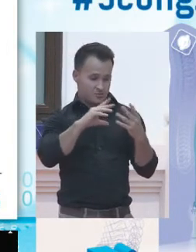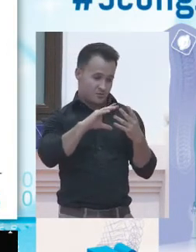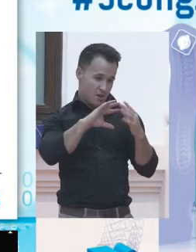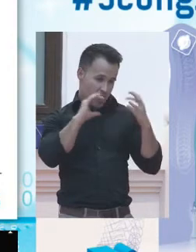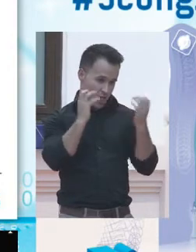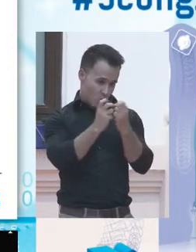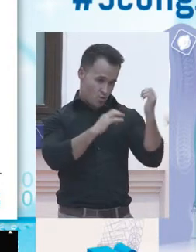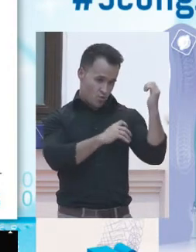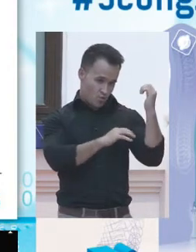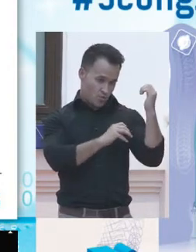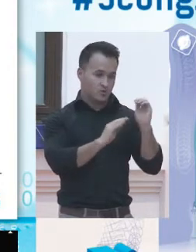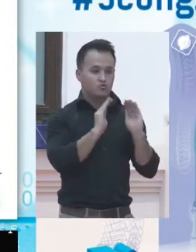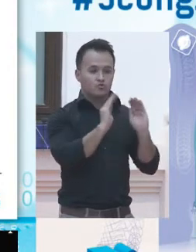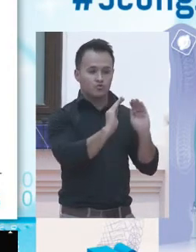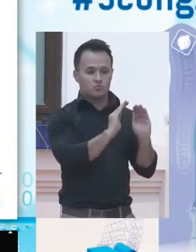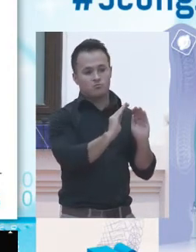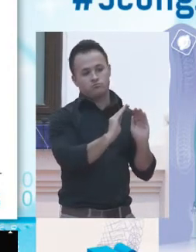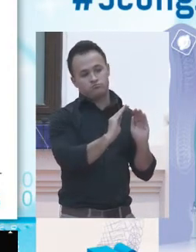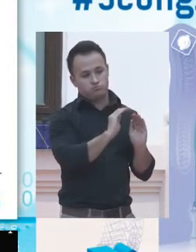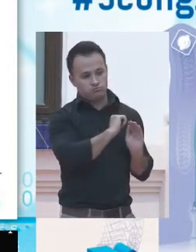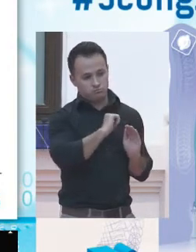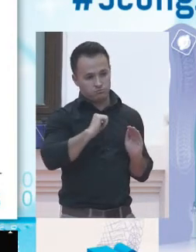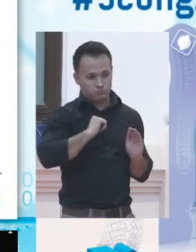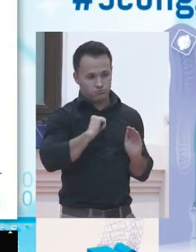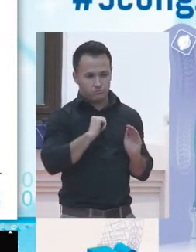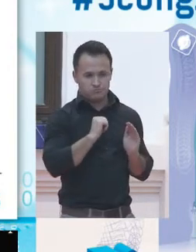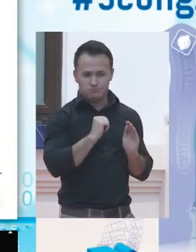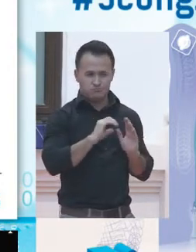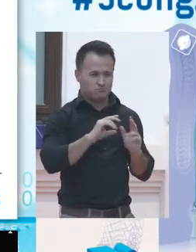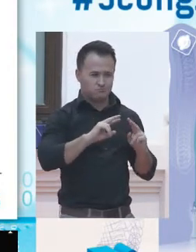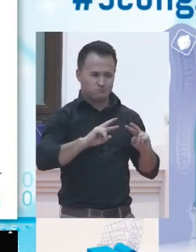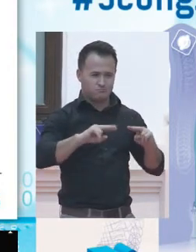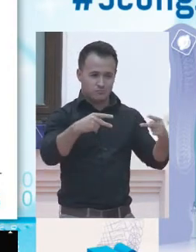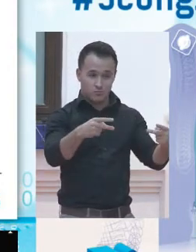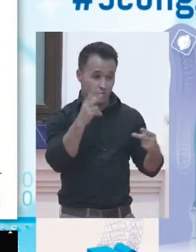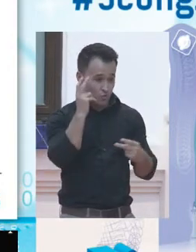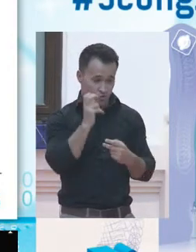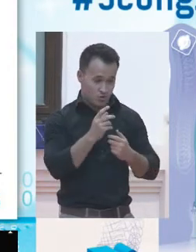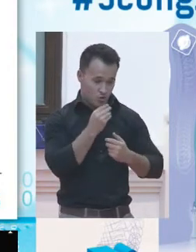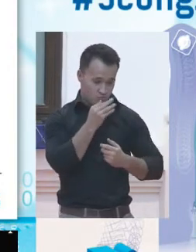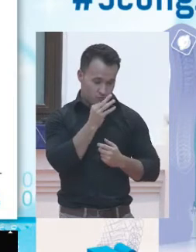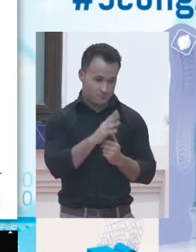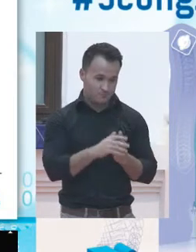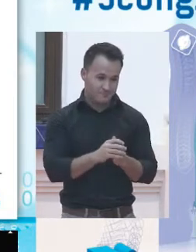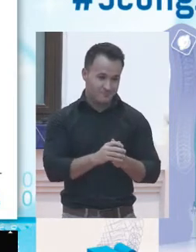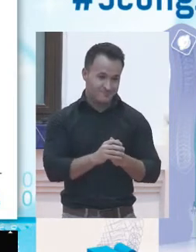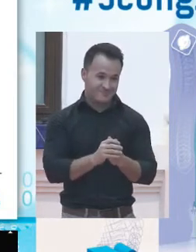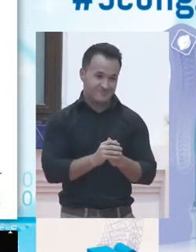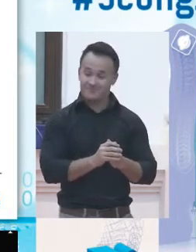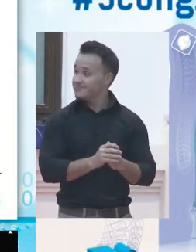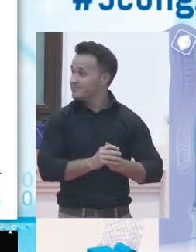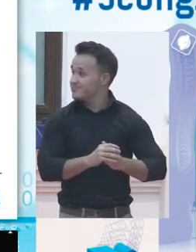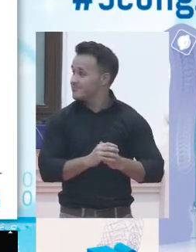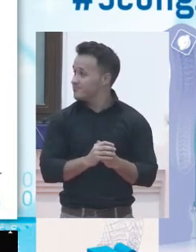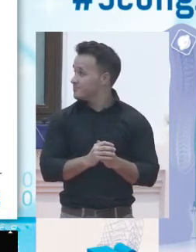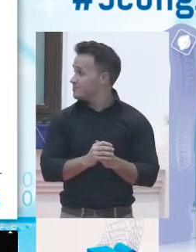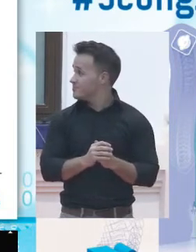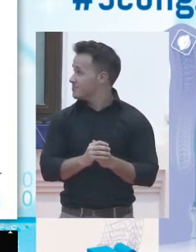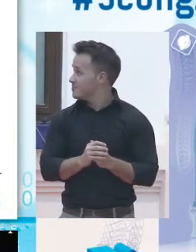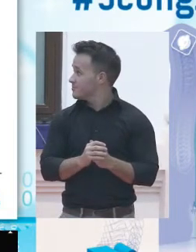sus propios interfaces, su propia manera de que los ordenadores hablen entre ellos. Si no es interoperable con